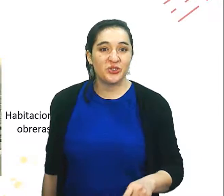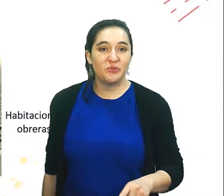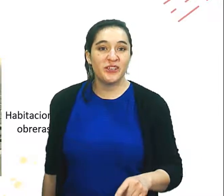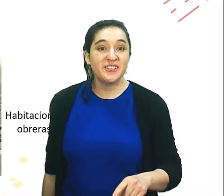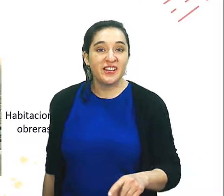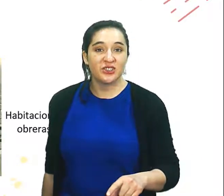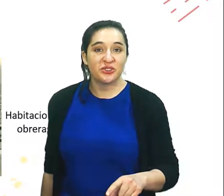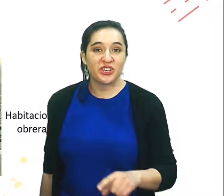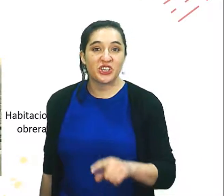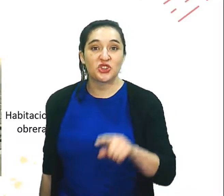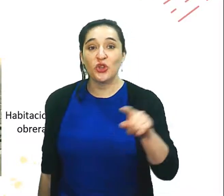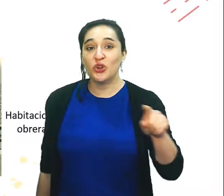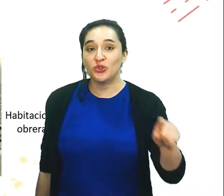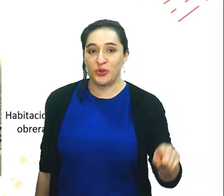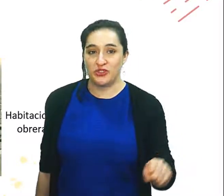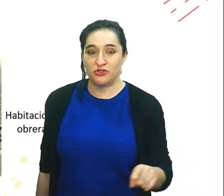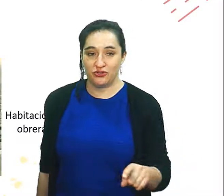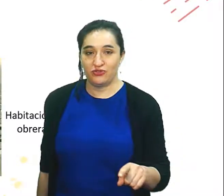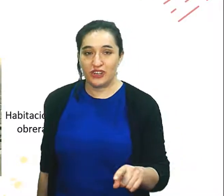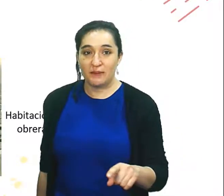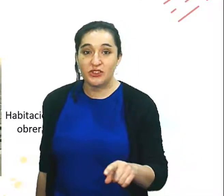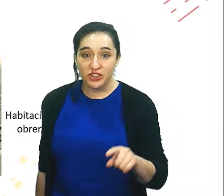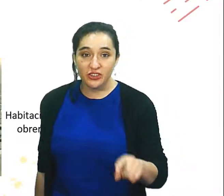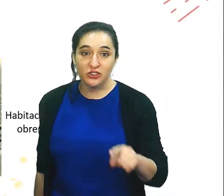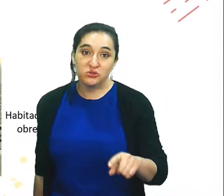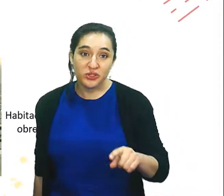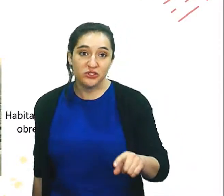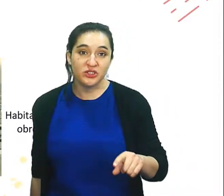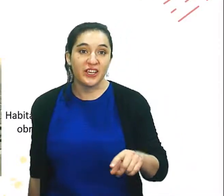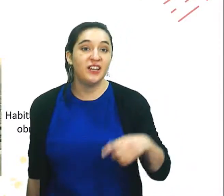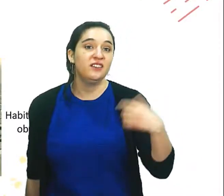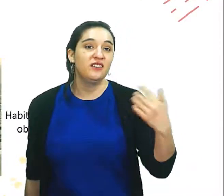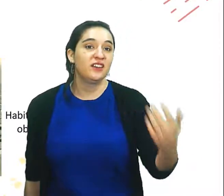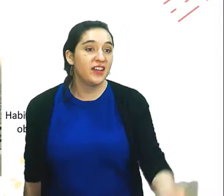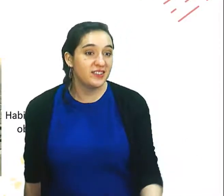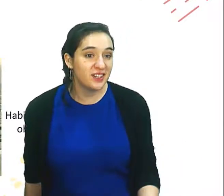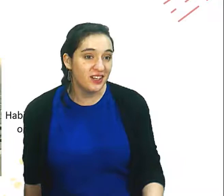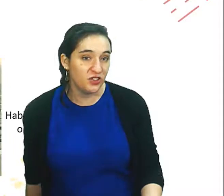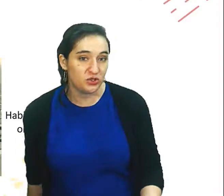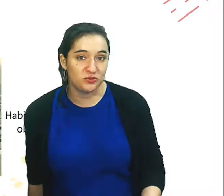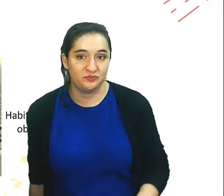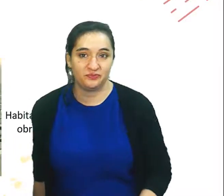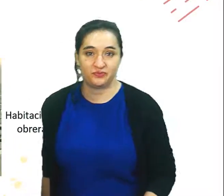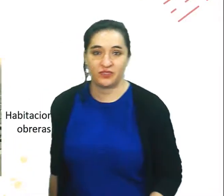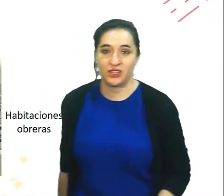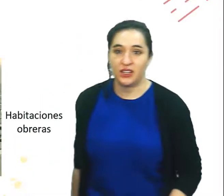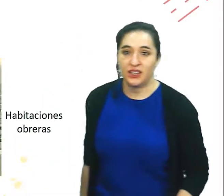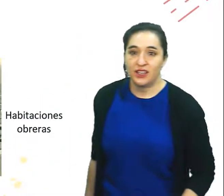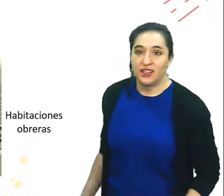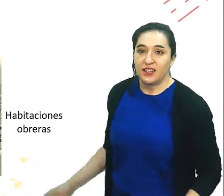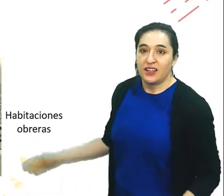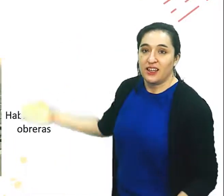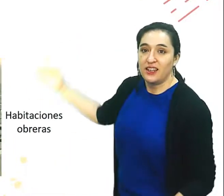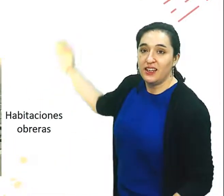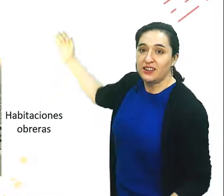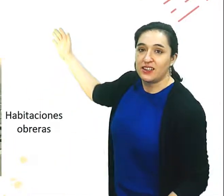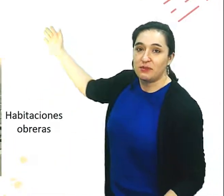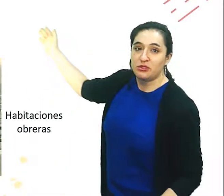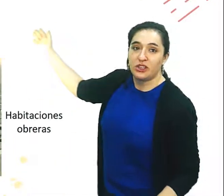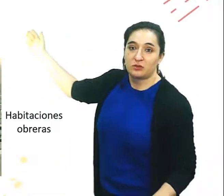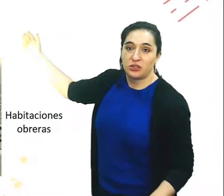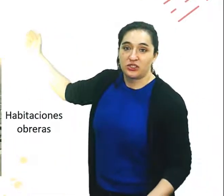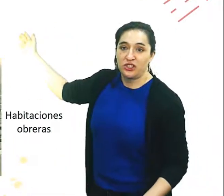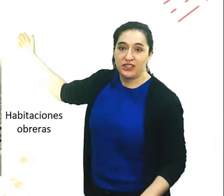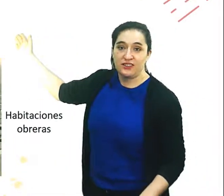Y eso muestra entonces que todos los dueños, la mayoría de los dueños, eran extranjeros. Y